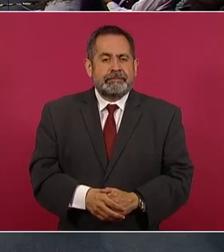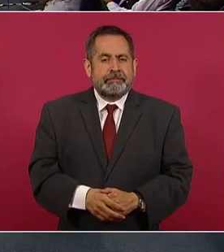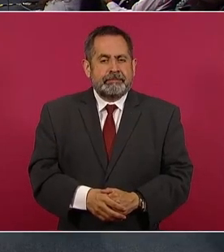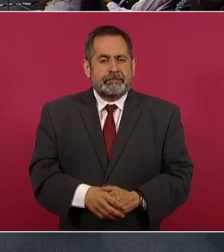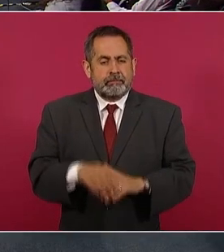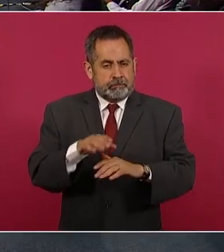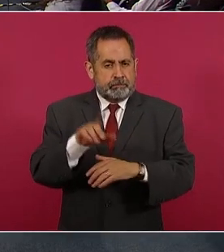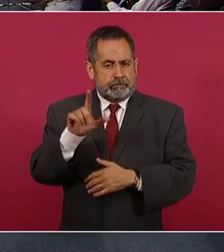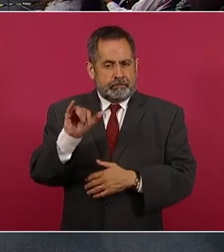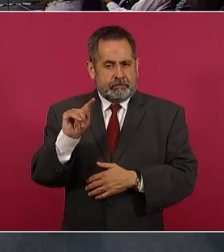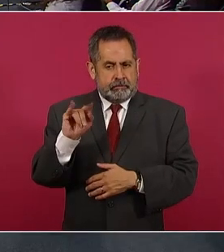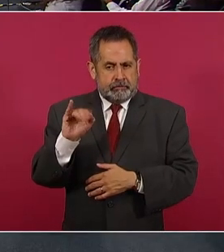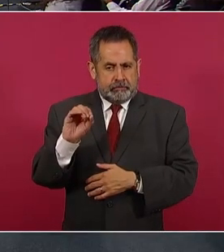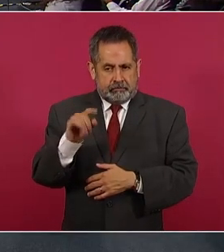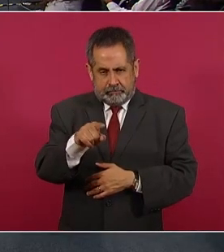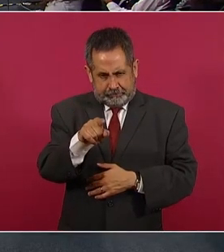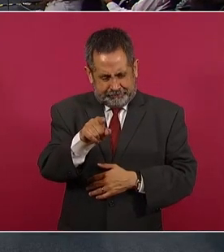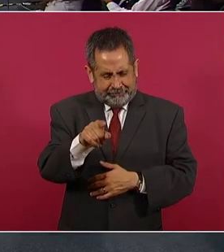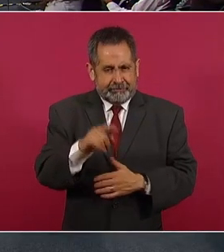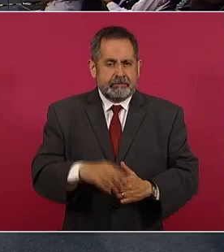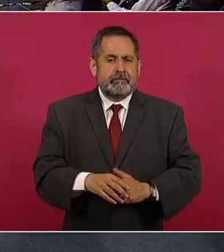Sobre el litio.